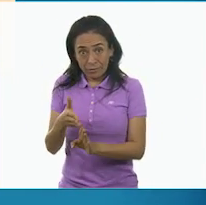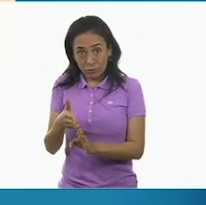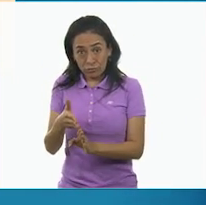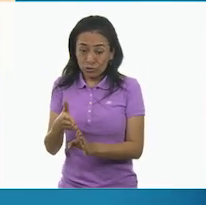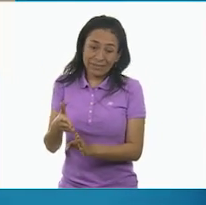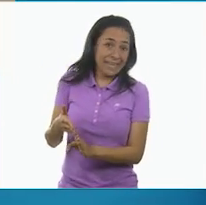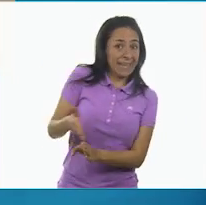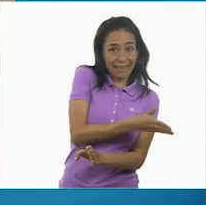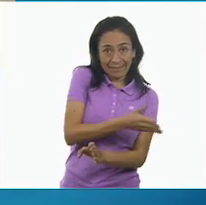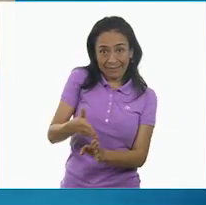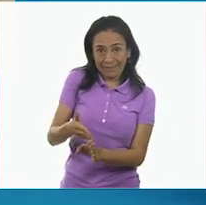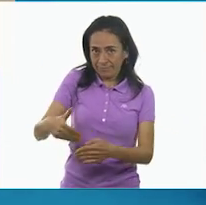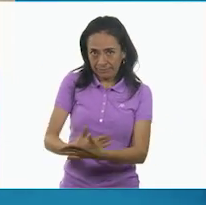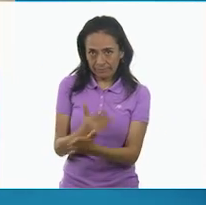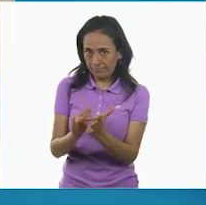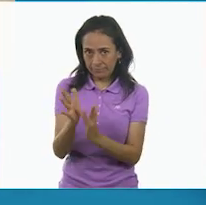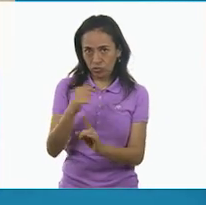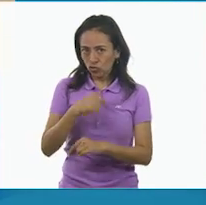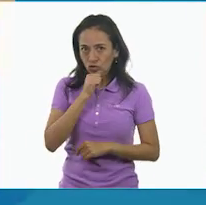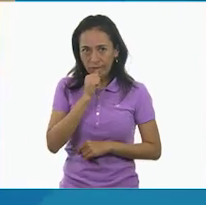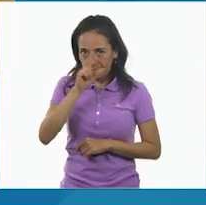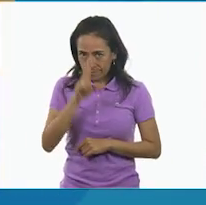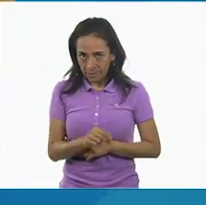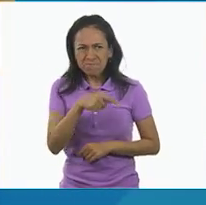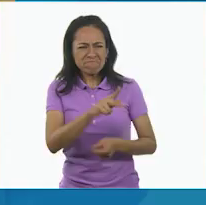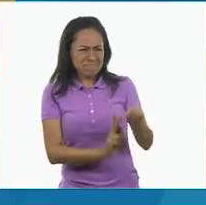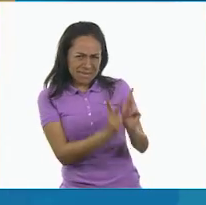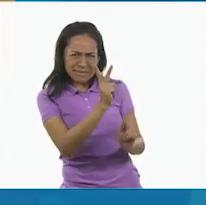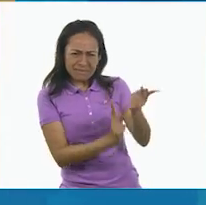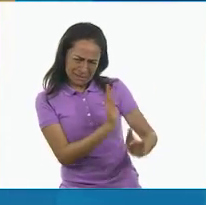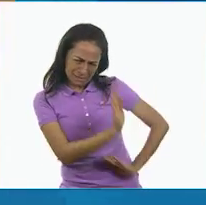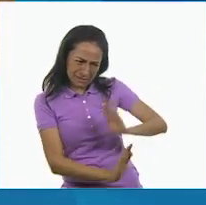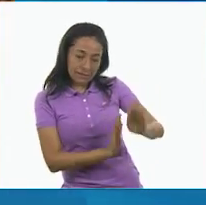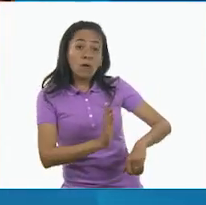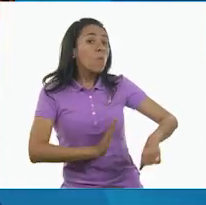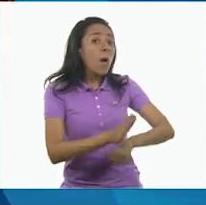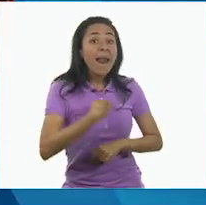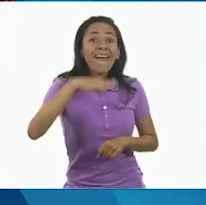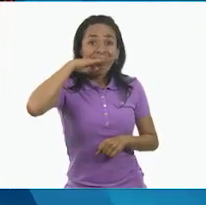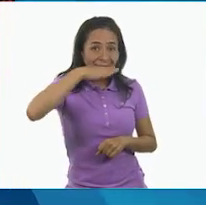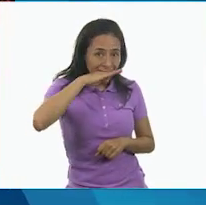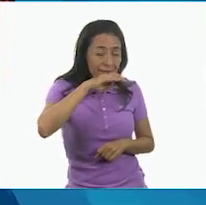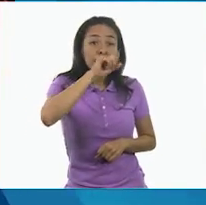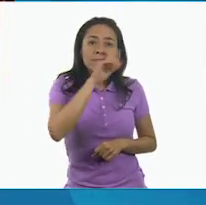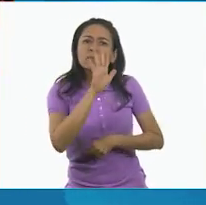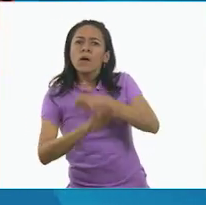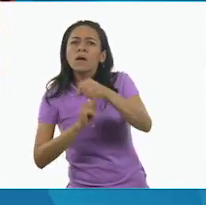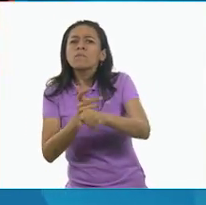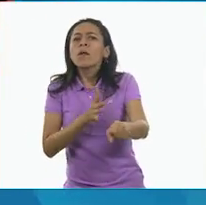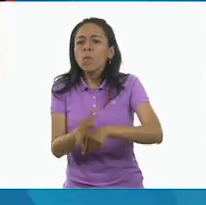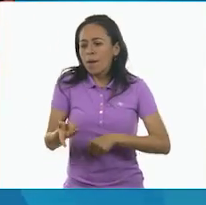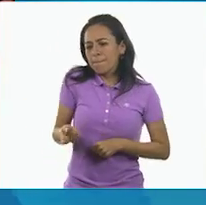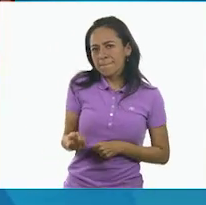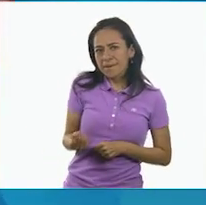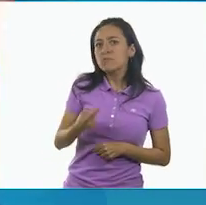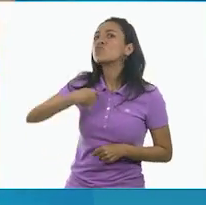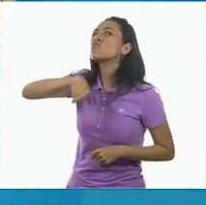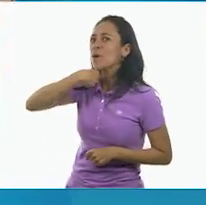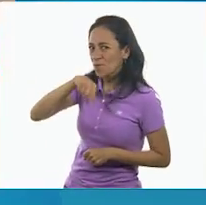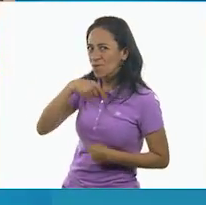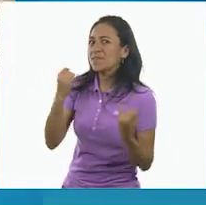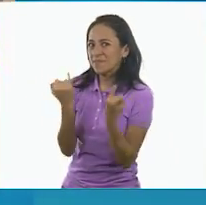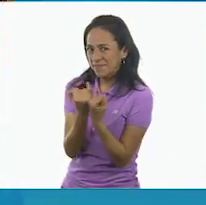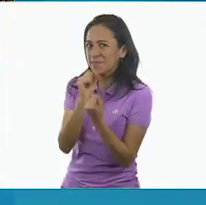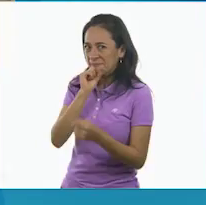consiguió domesticar un gran número de plantas, entre ellas el maíz, y animales como perros y guajolotes, lo